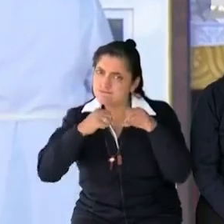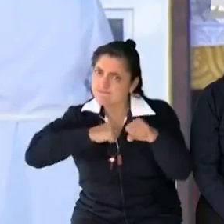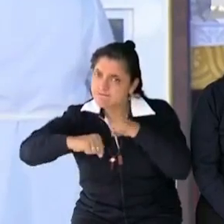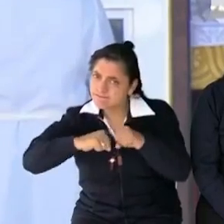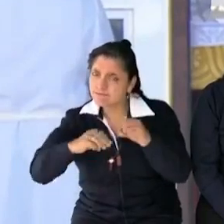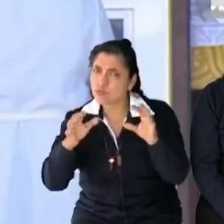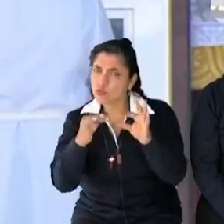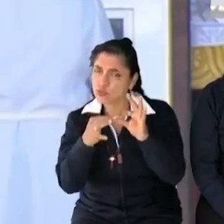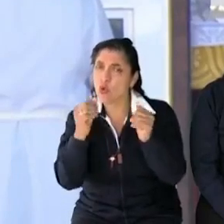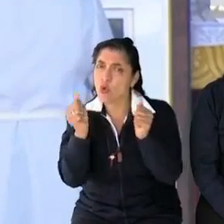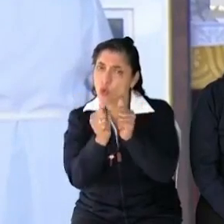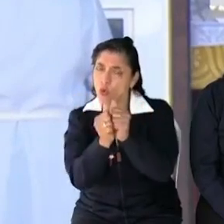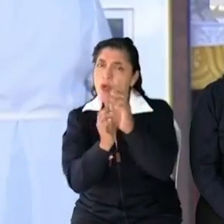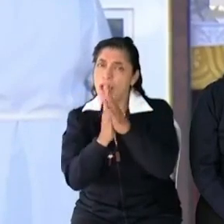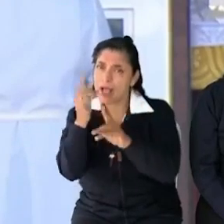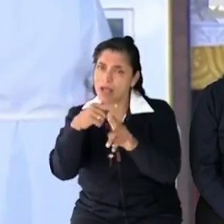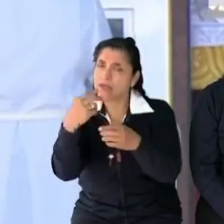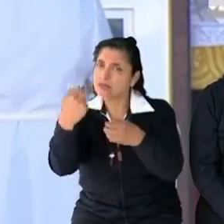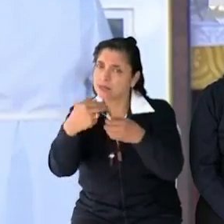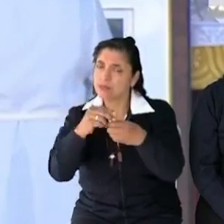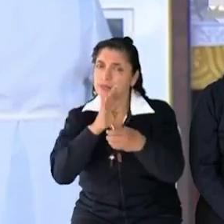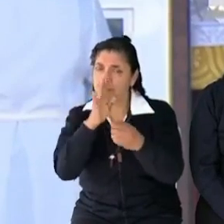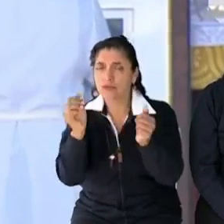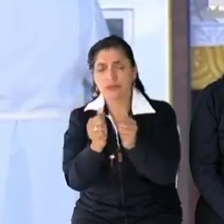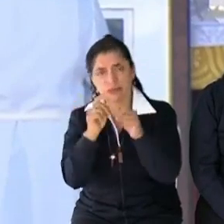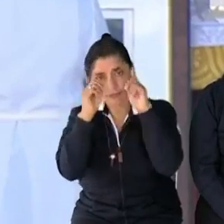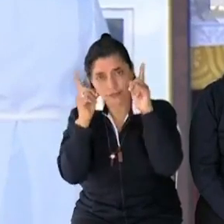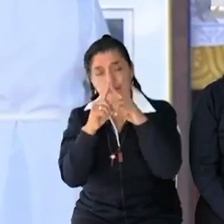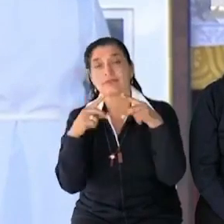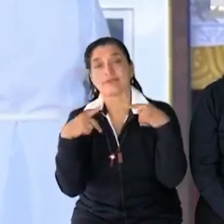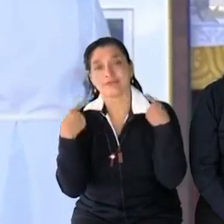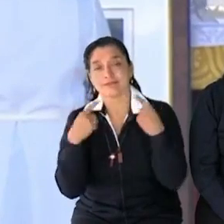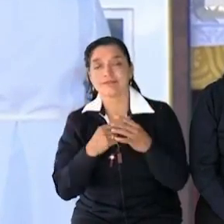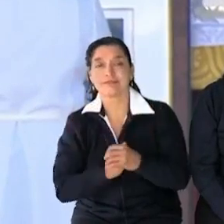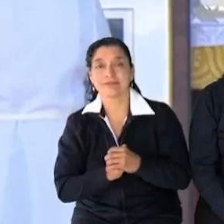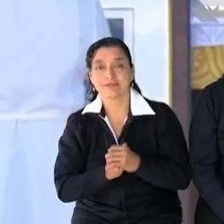plena comunión con ella en la santidad de la vida.